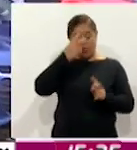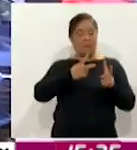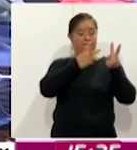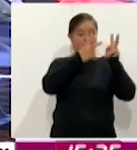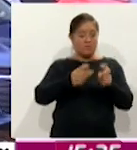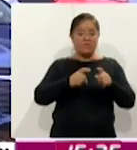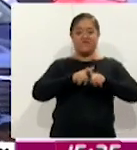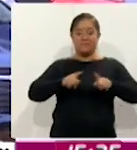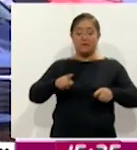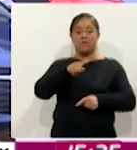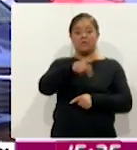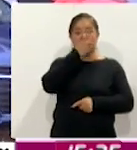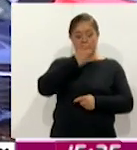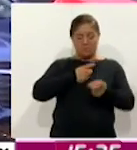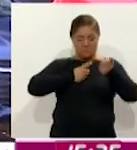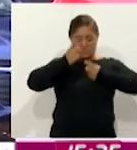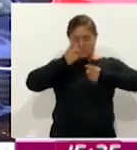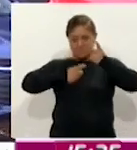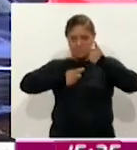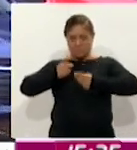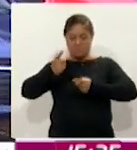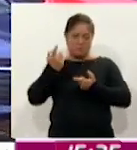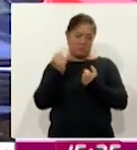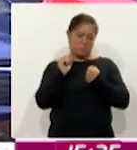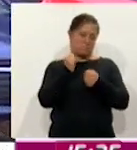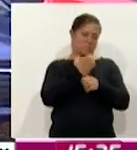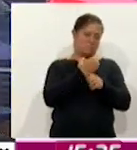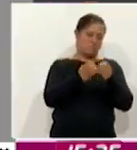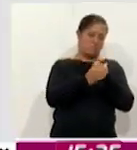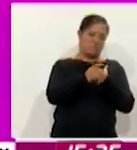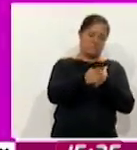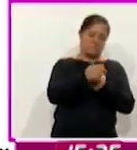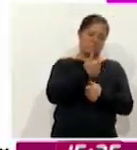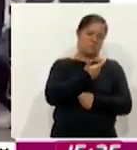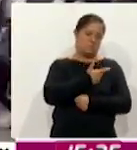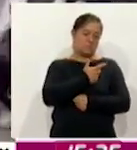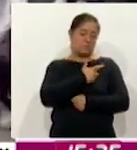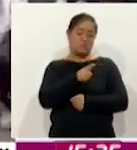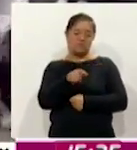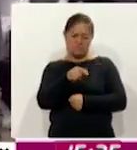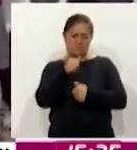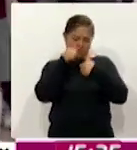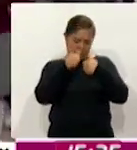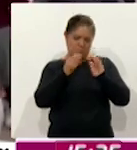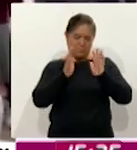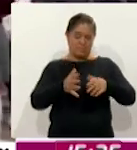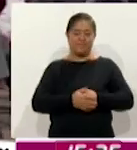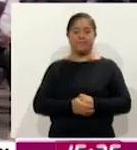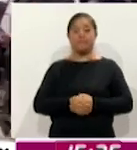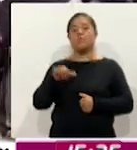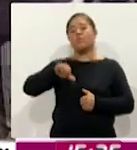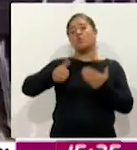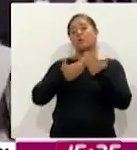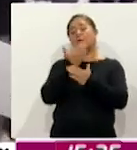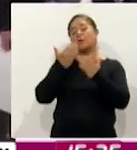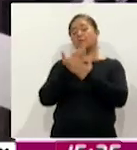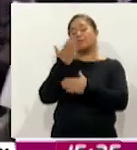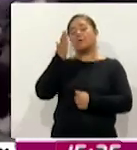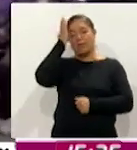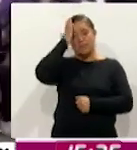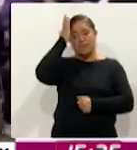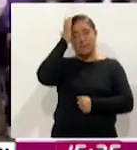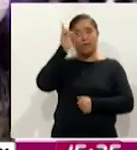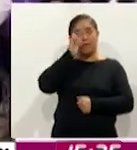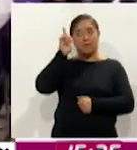escuchar algunas inconformidades, mismas que fueron atendidas. Esta mañana, la mandataria estatal Lorena